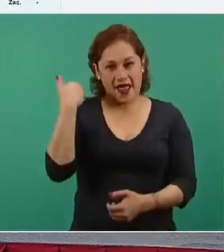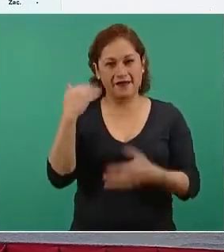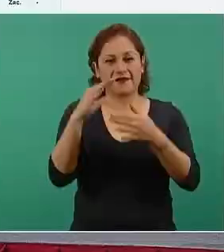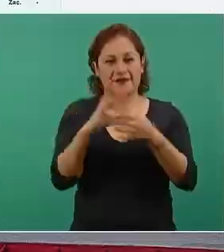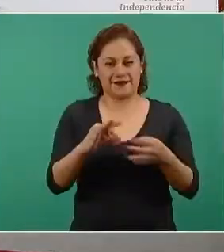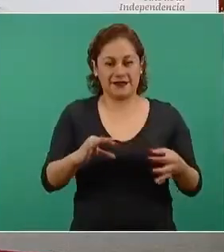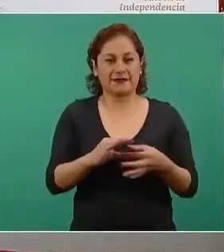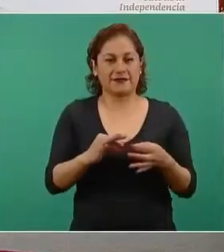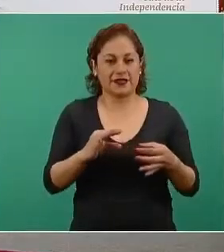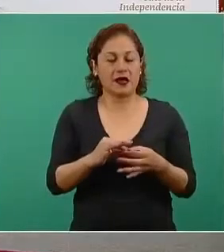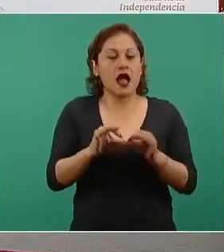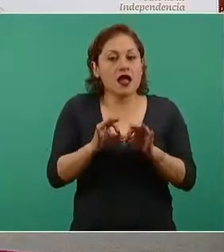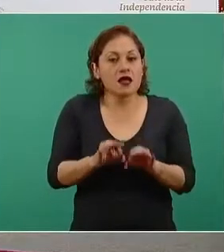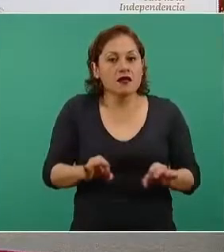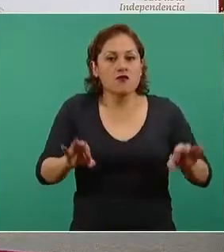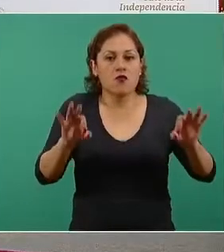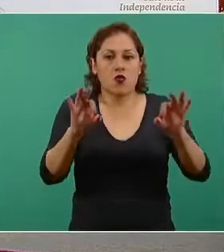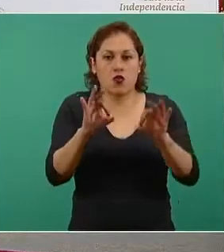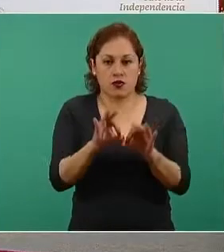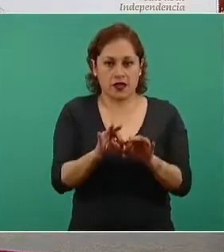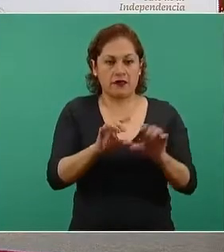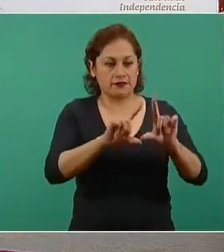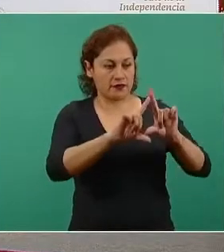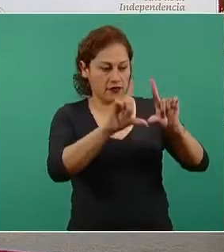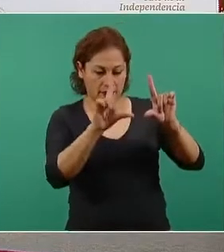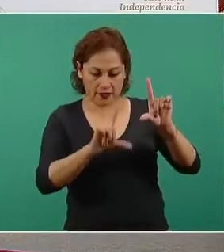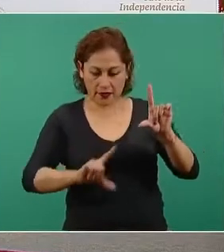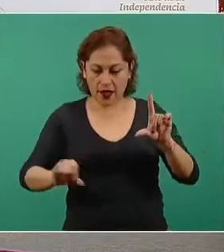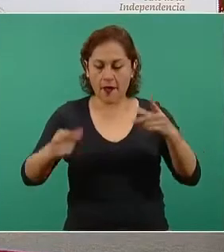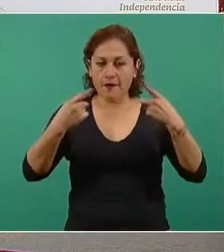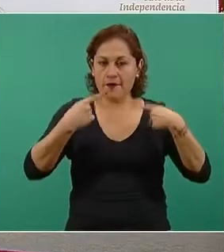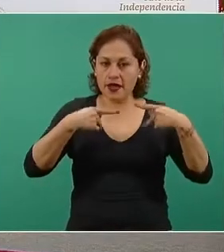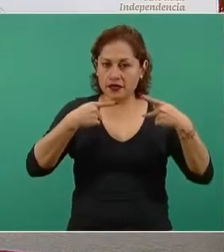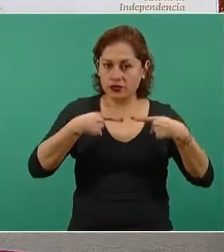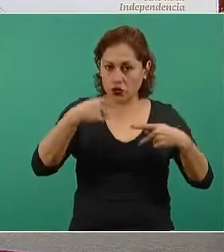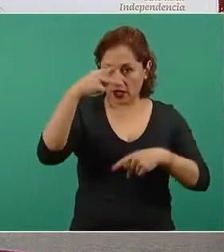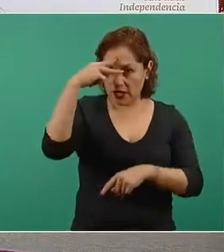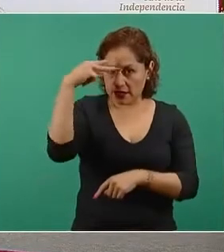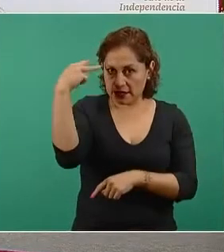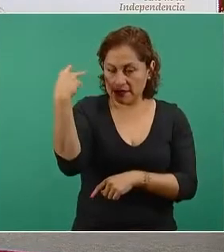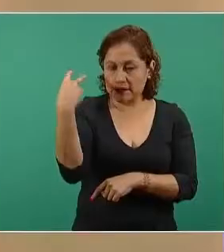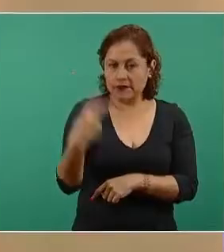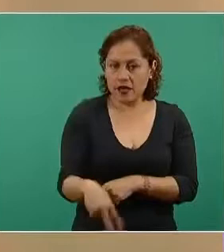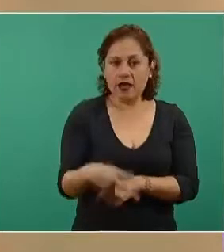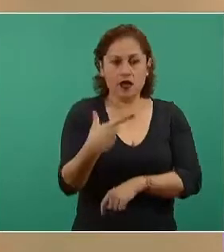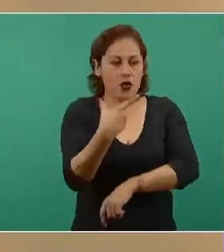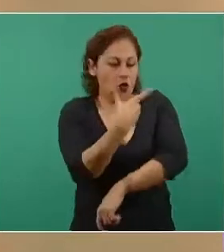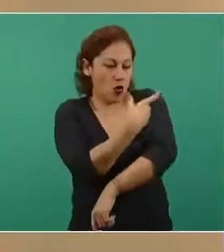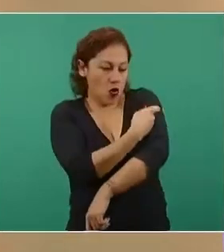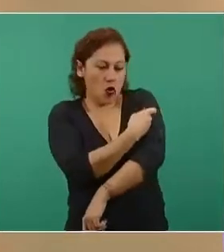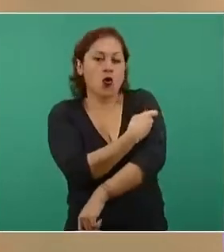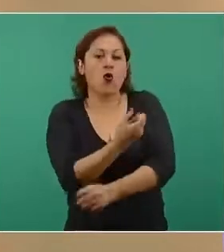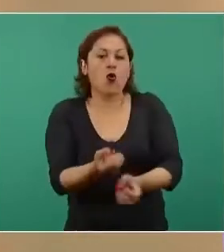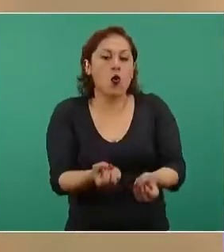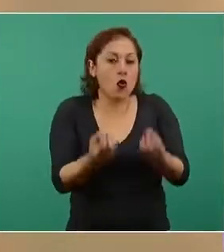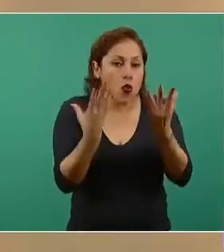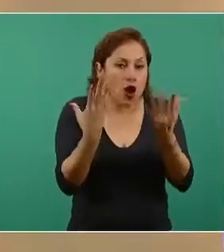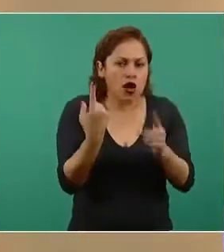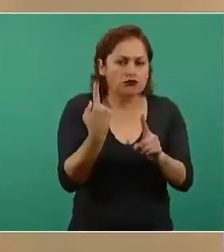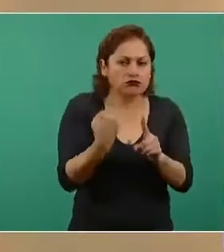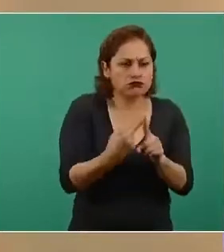importante saber a cuántas y cuántos mexicanos vacunamos, de qué forma se está también distribuyendo la vacuna,